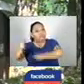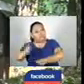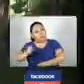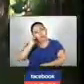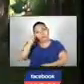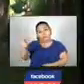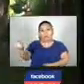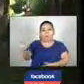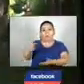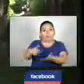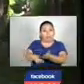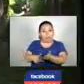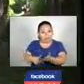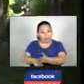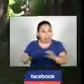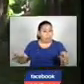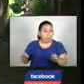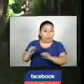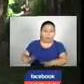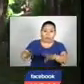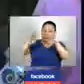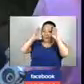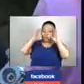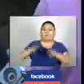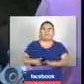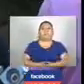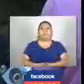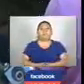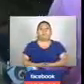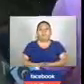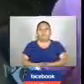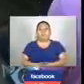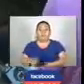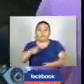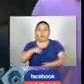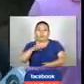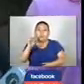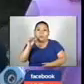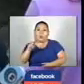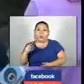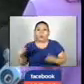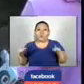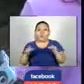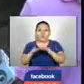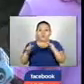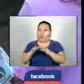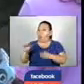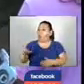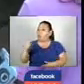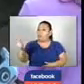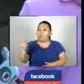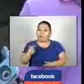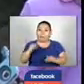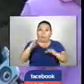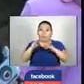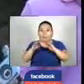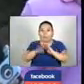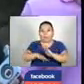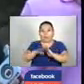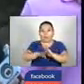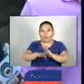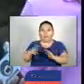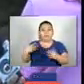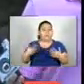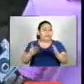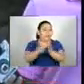llegar alcaldes y nunca han sido escuchados. Pues digo yo, quizás que no valemos nosotros igual que los demás, porque ya le digo, tenemos un